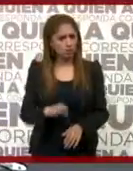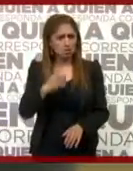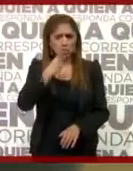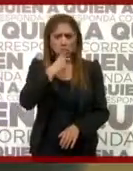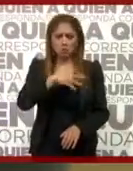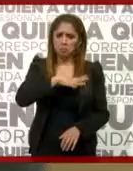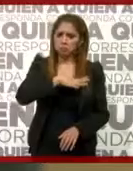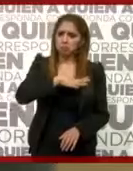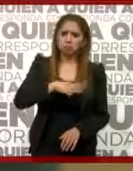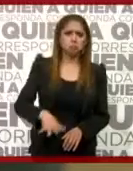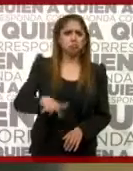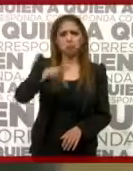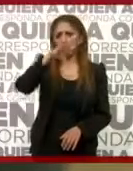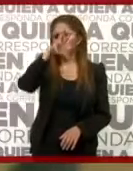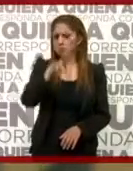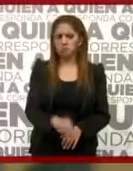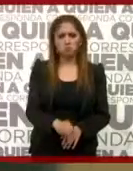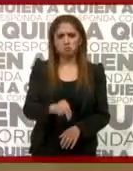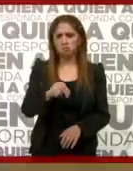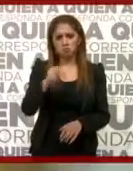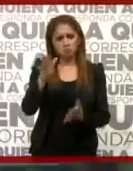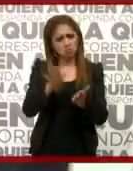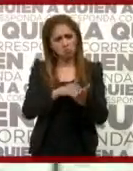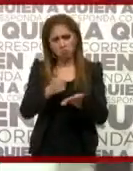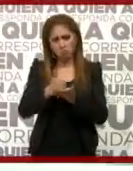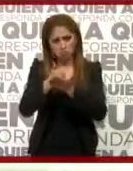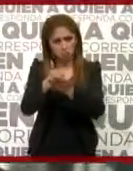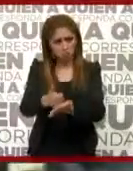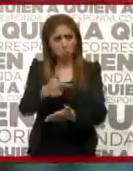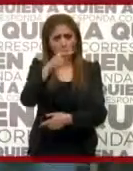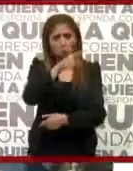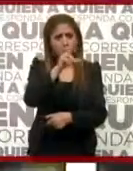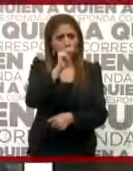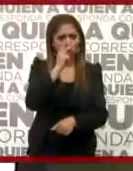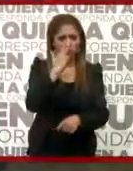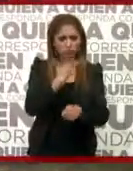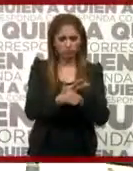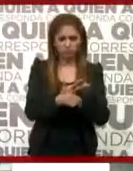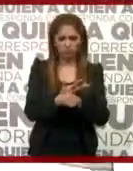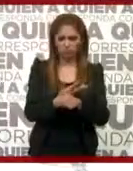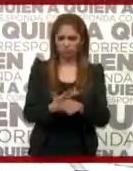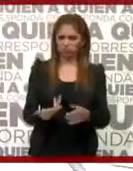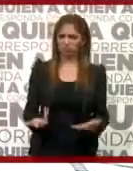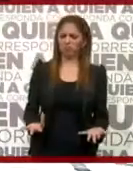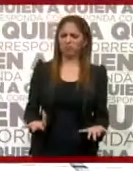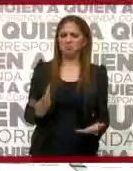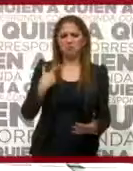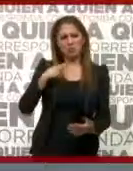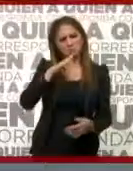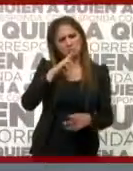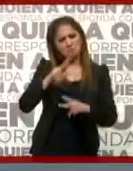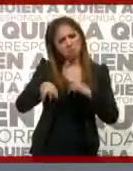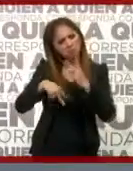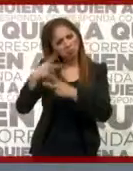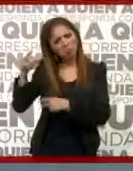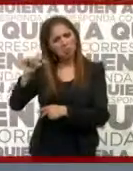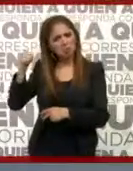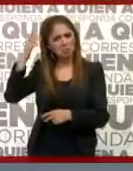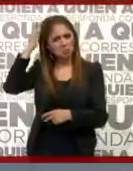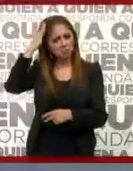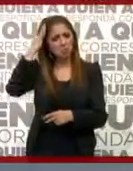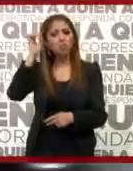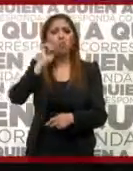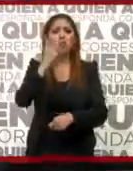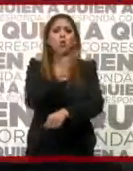que no me va a tramitar nada, puesto que soy una irresponsable. Ante ese trato, decidió acudir con una autoridad de la clínica. Con